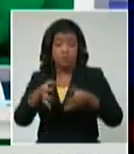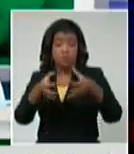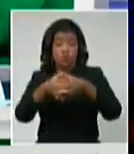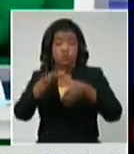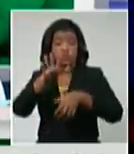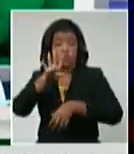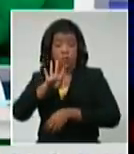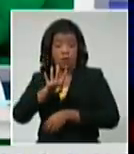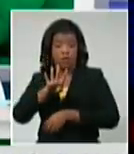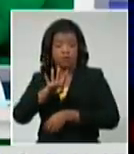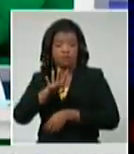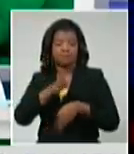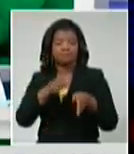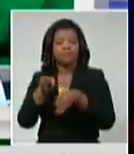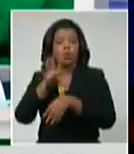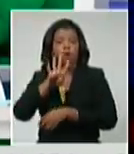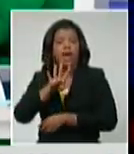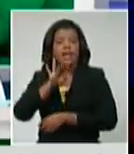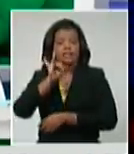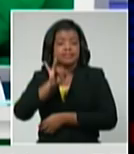estamos hablando del